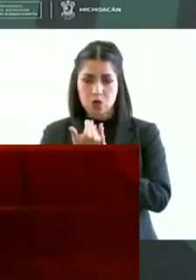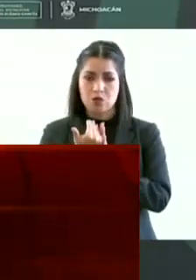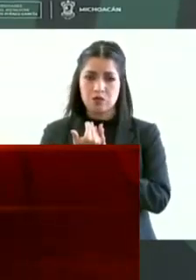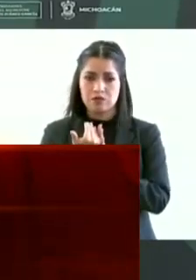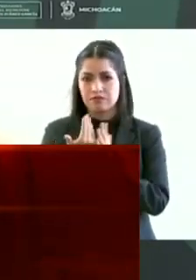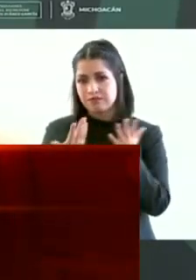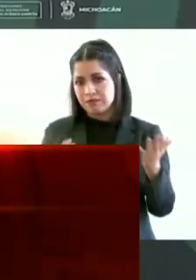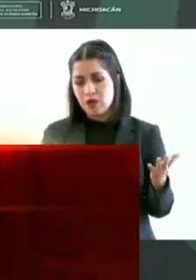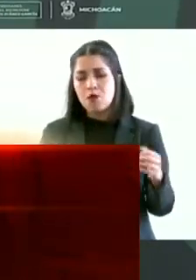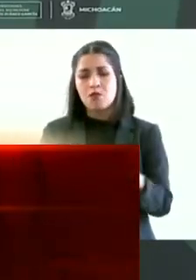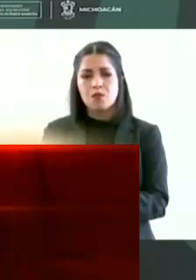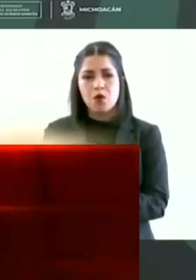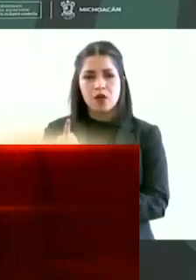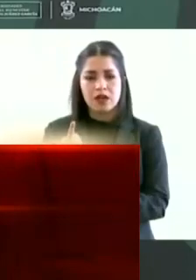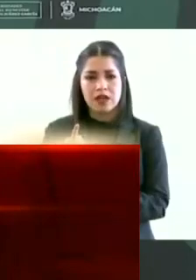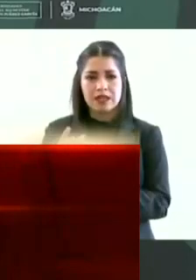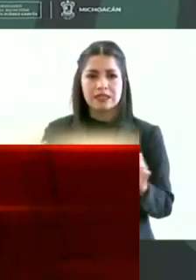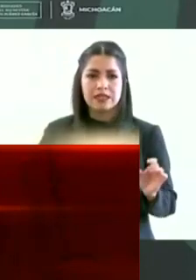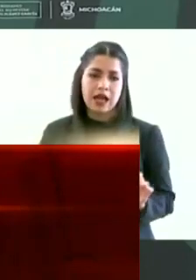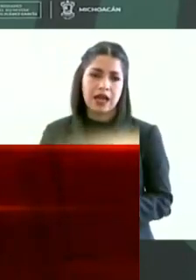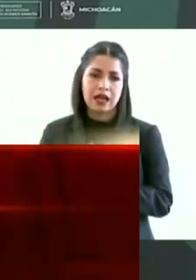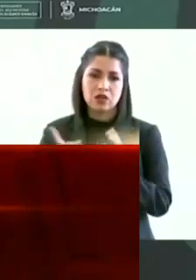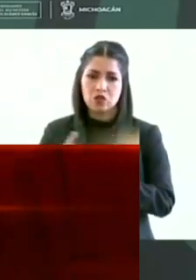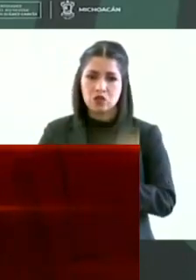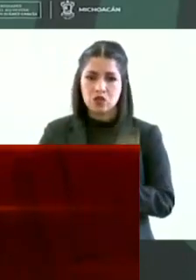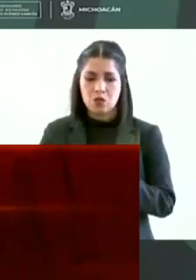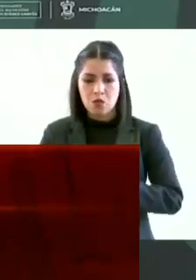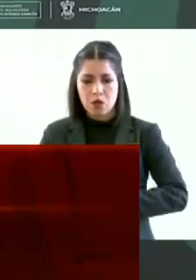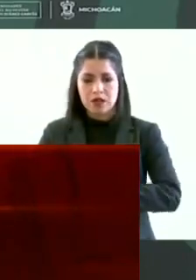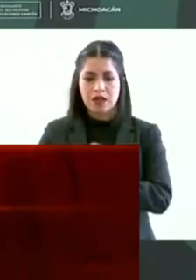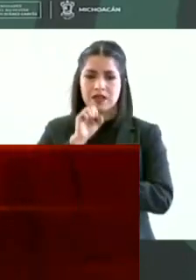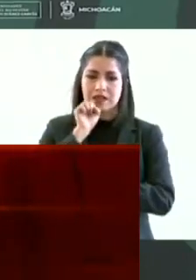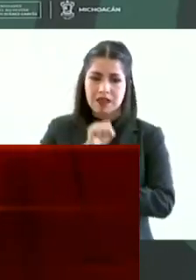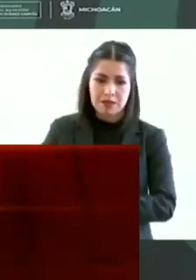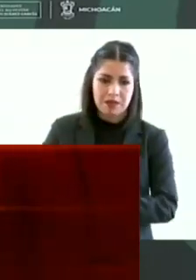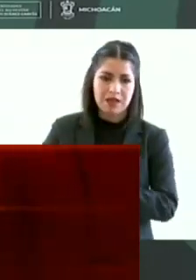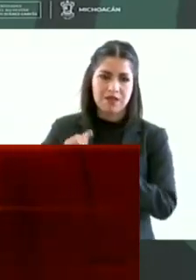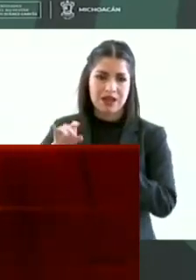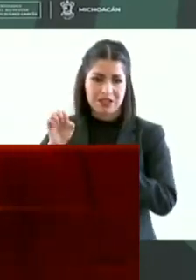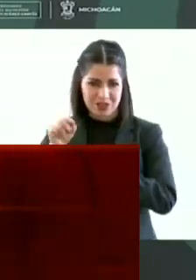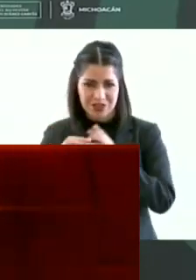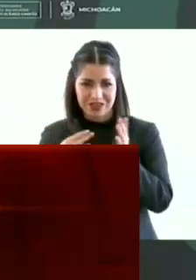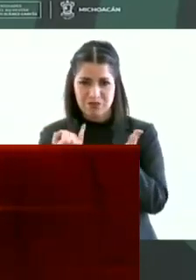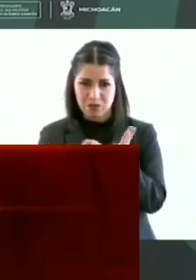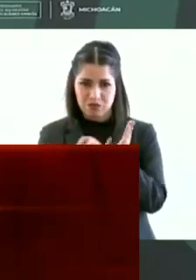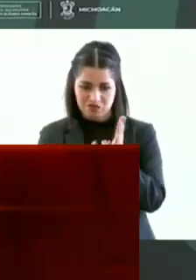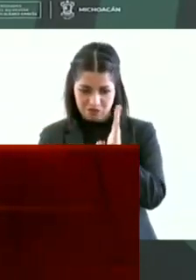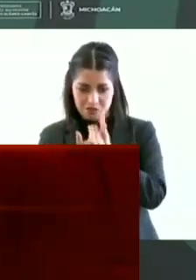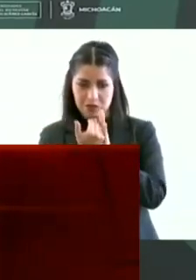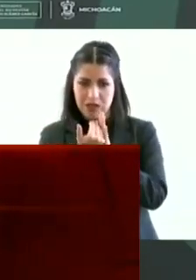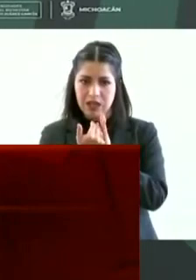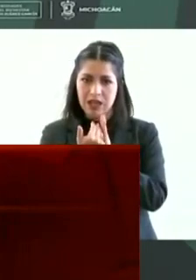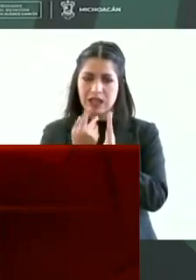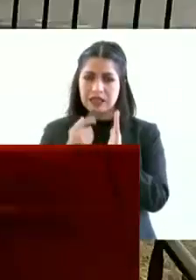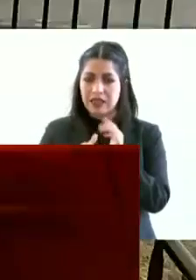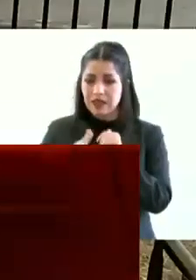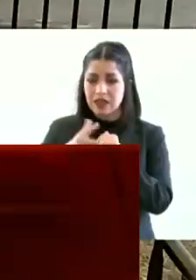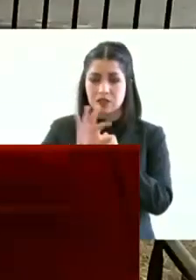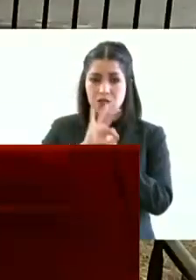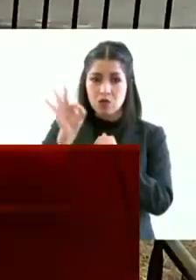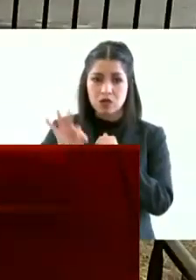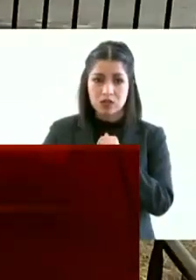si le aumentamos lo que es la inflación, estamos hablando del 13%